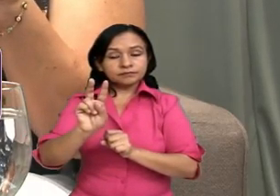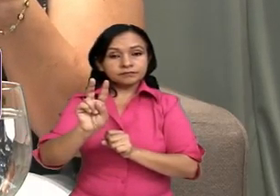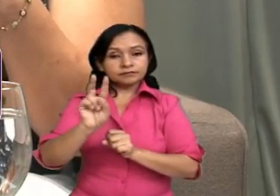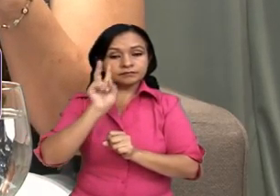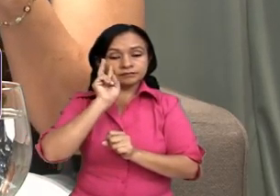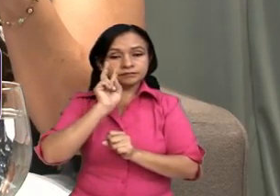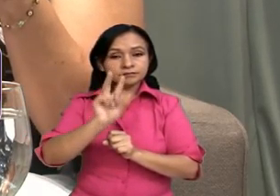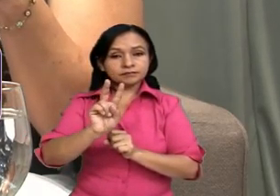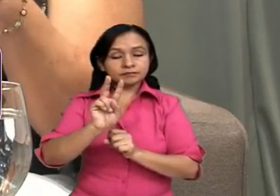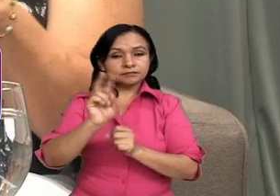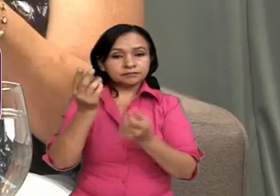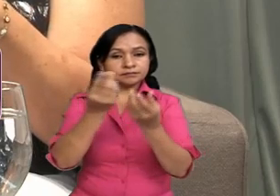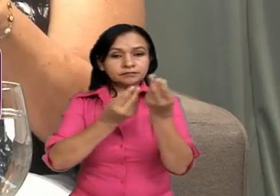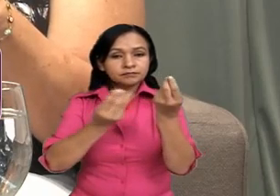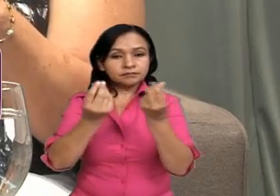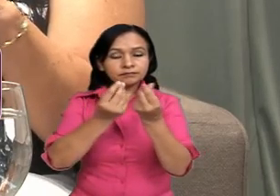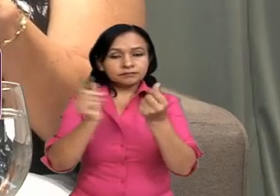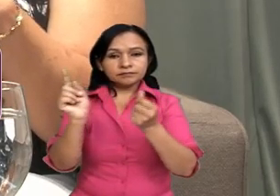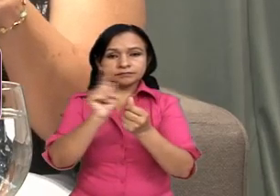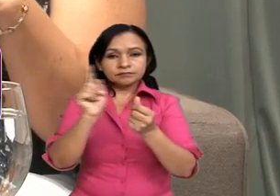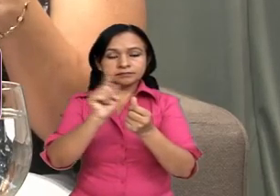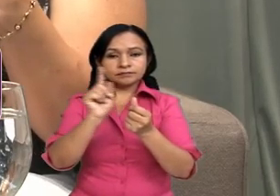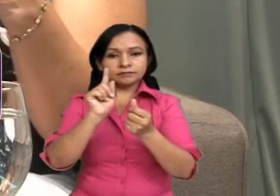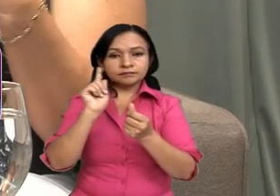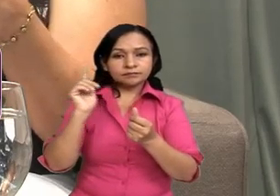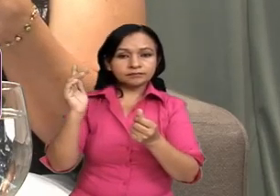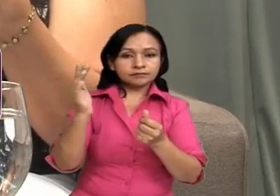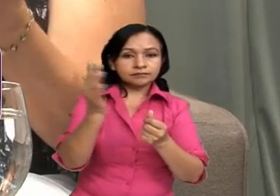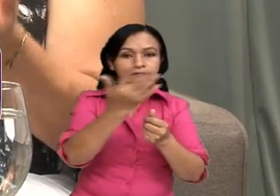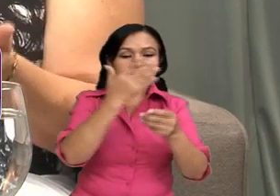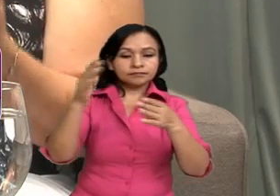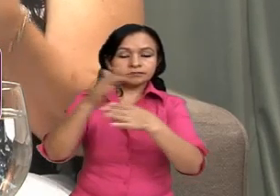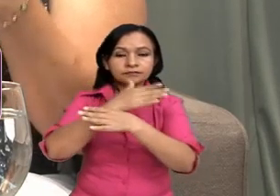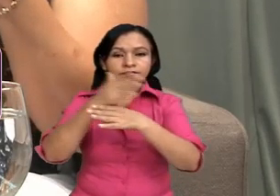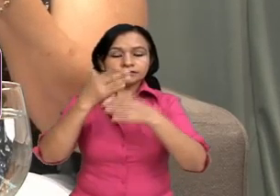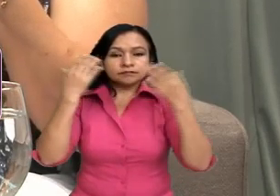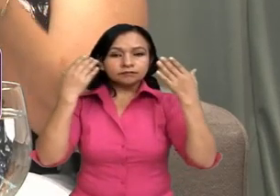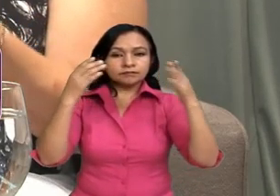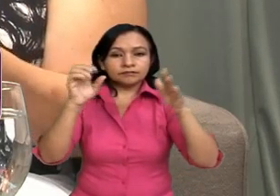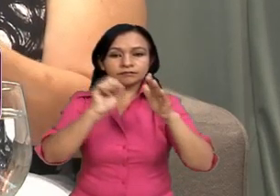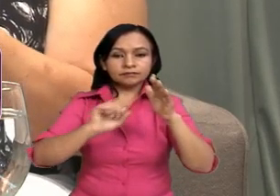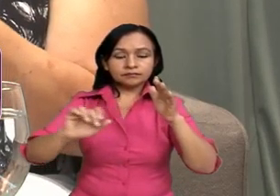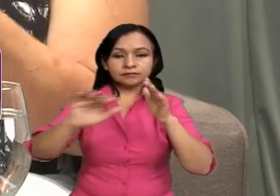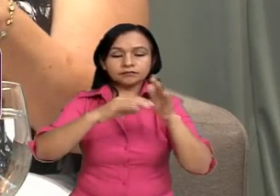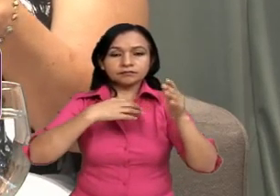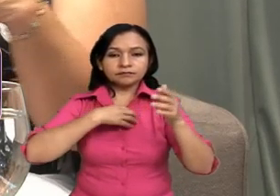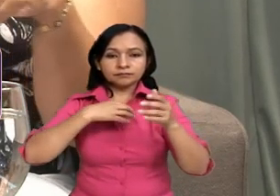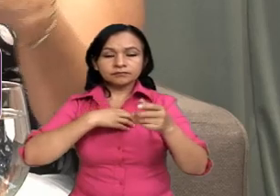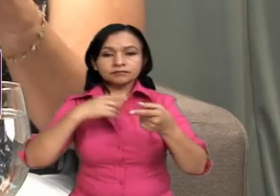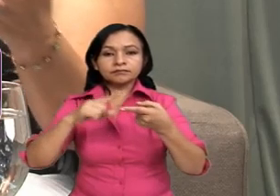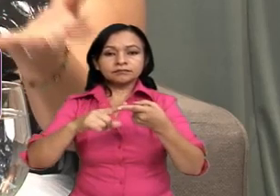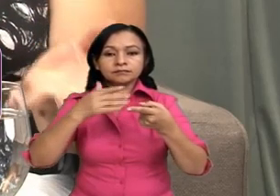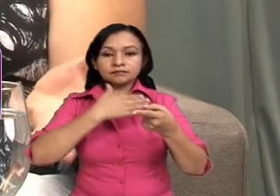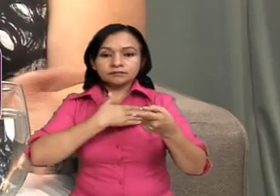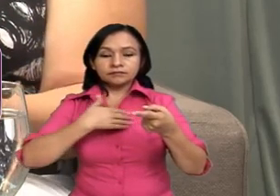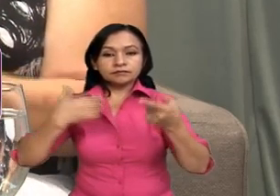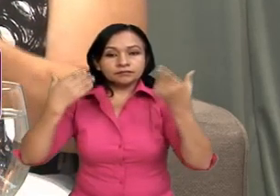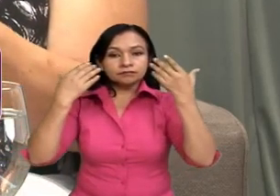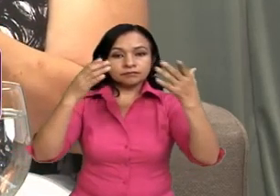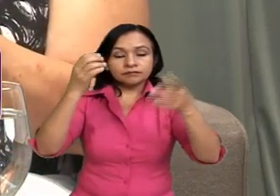vista económico, sino en reivindicaciones sociales a favor nuestra, en mejores